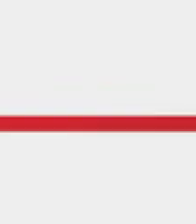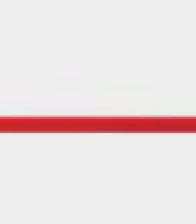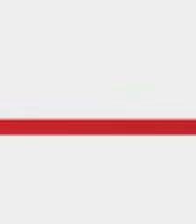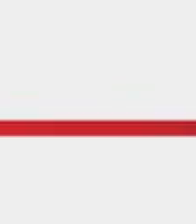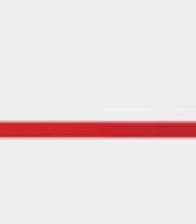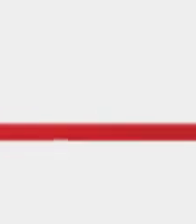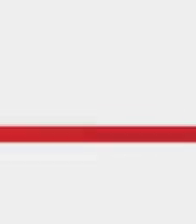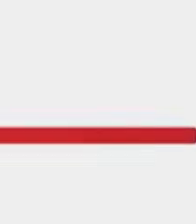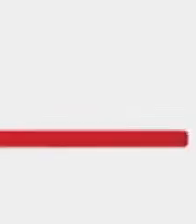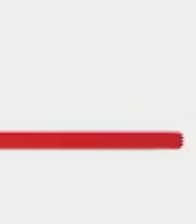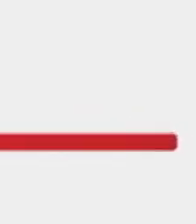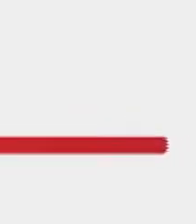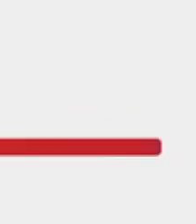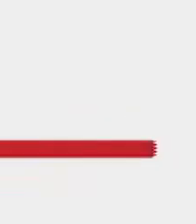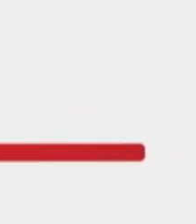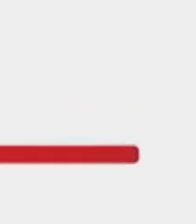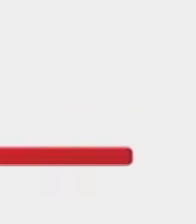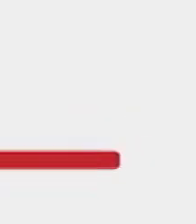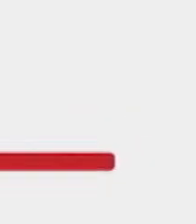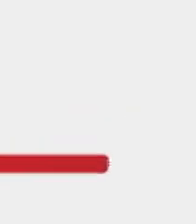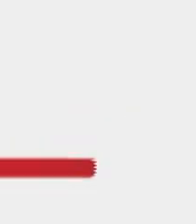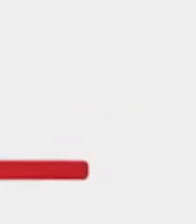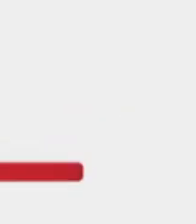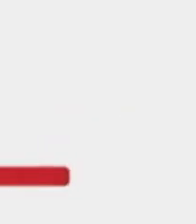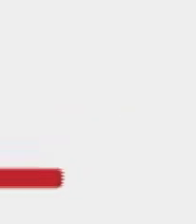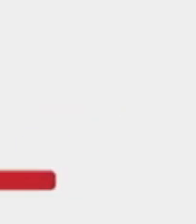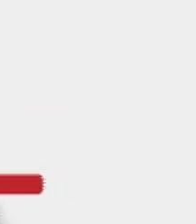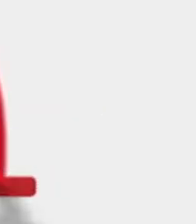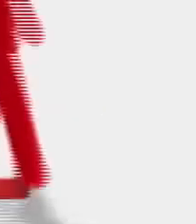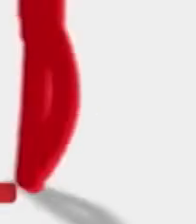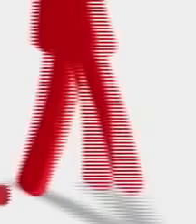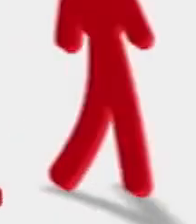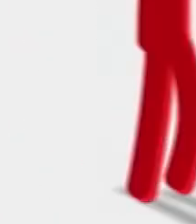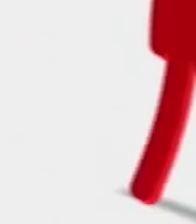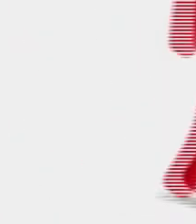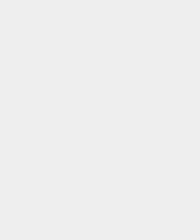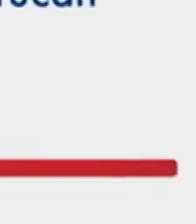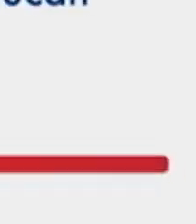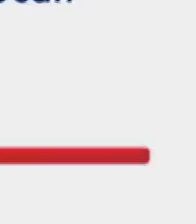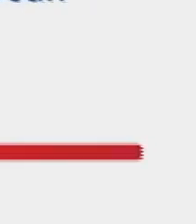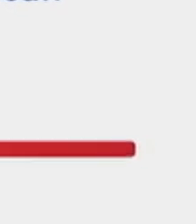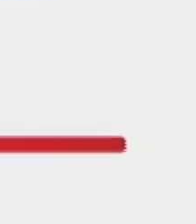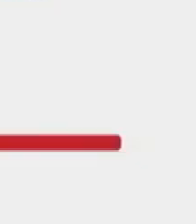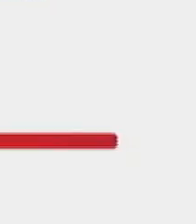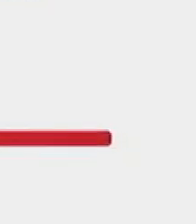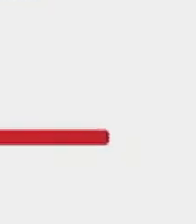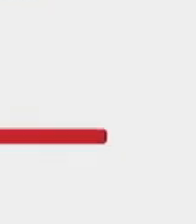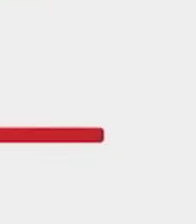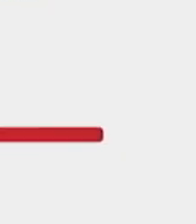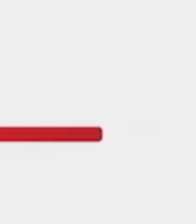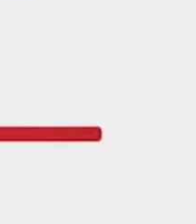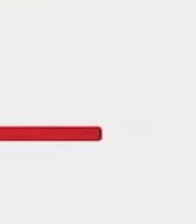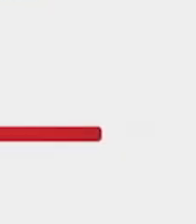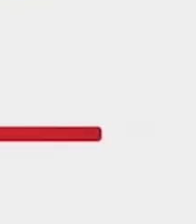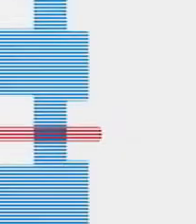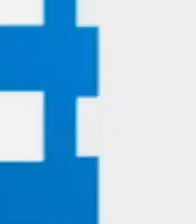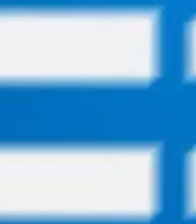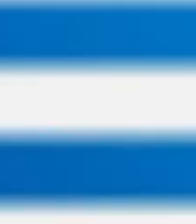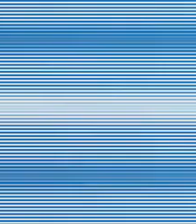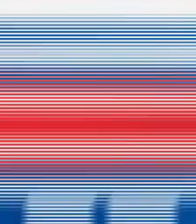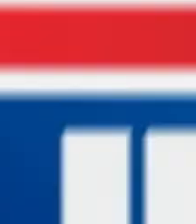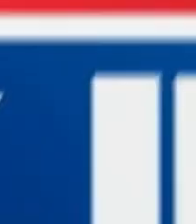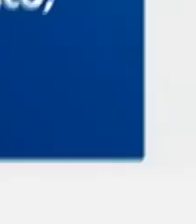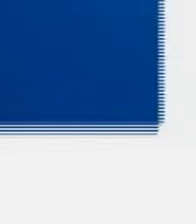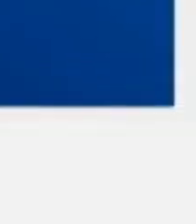trámites desde cualquier lugar, ingresando a bancobcr.com o a la app BCR Móvil. En el barrio, visitando los puntos Tucán